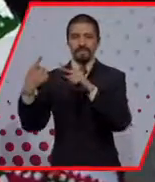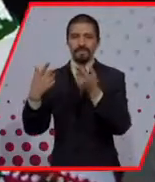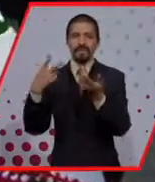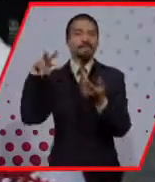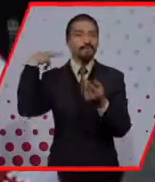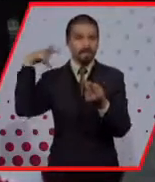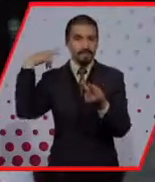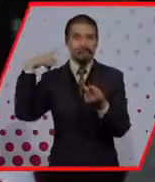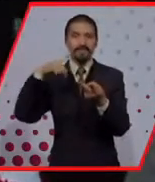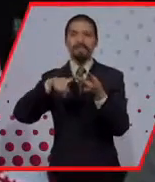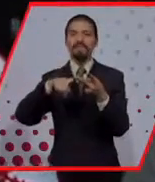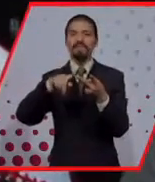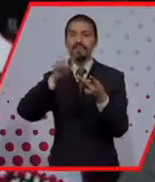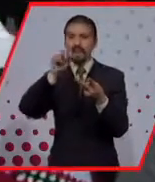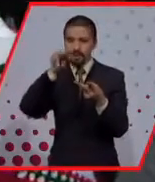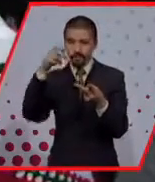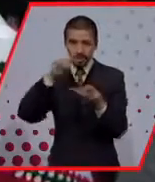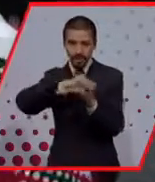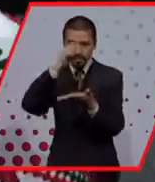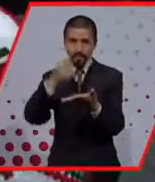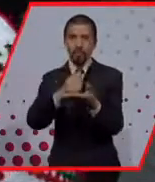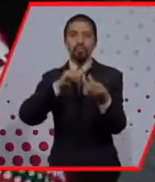no está mal